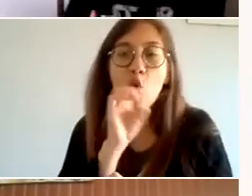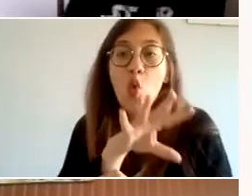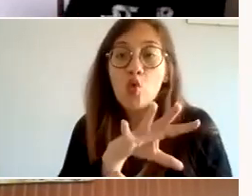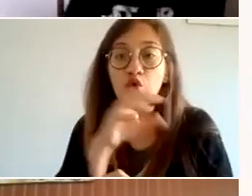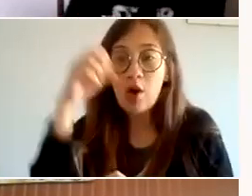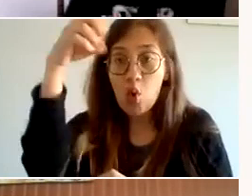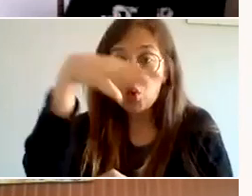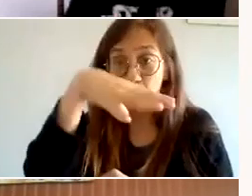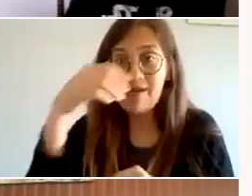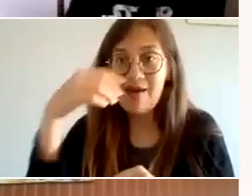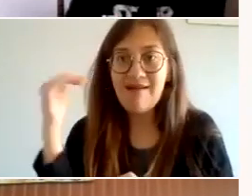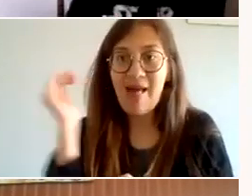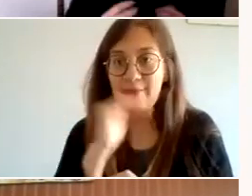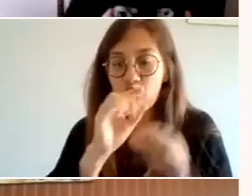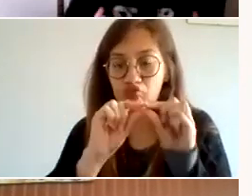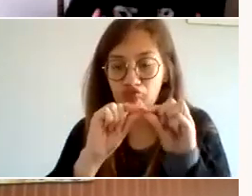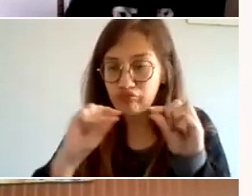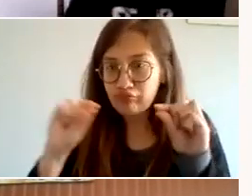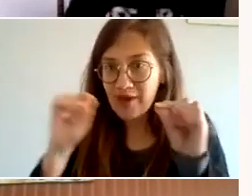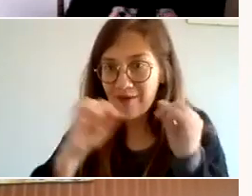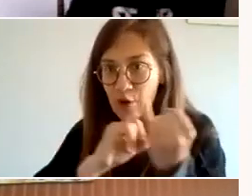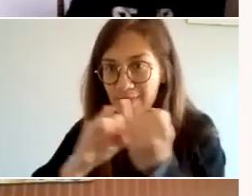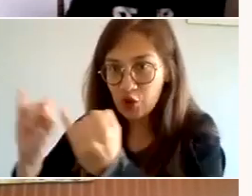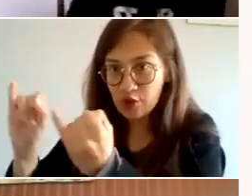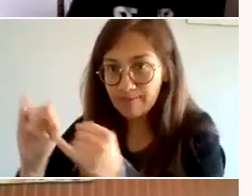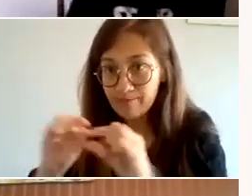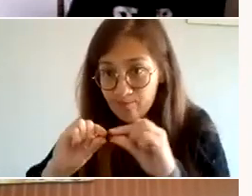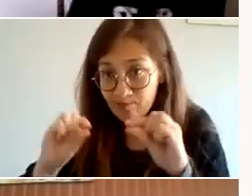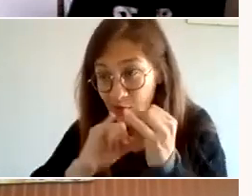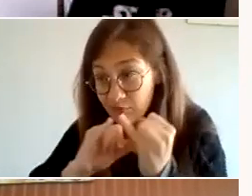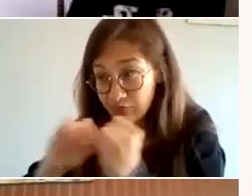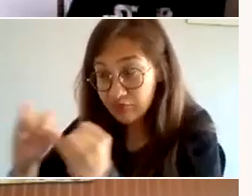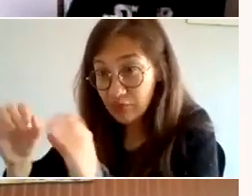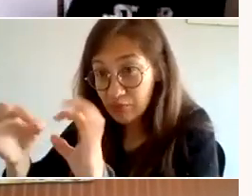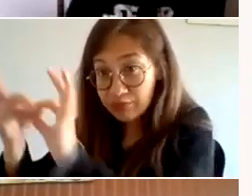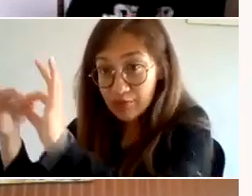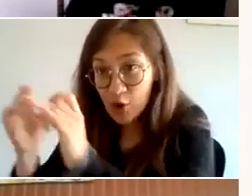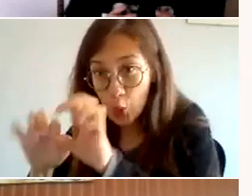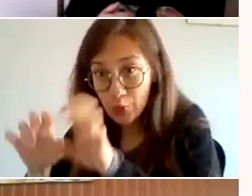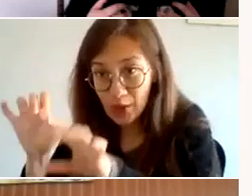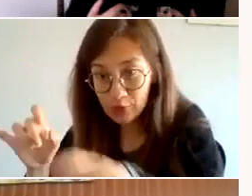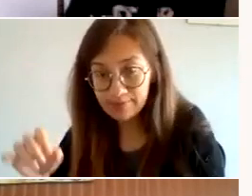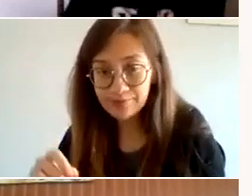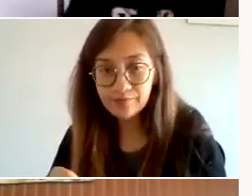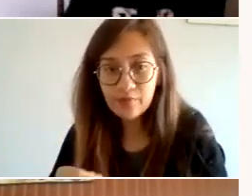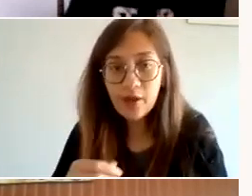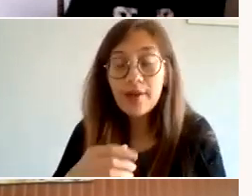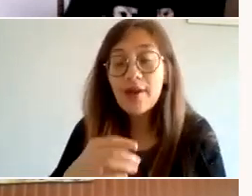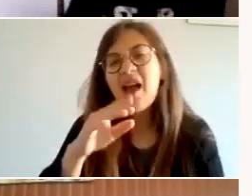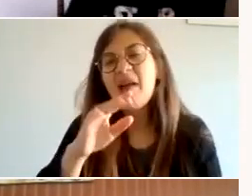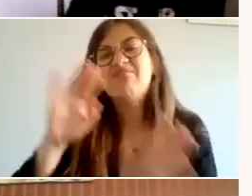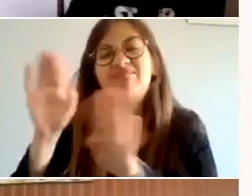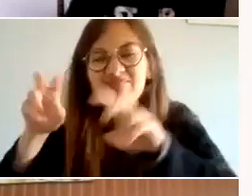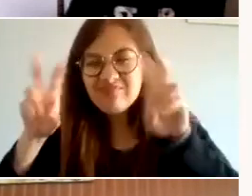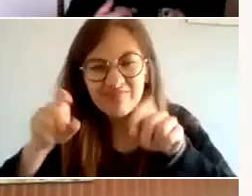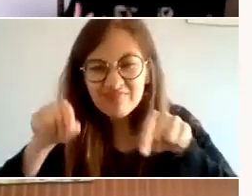de eso, me gustaría que hablemos de la infraestructura, porque quizás es un problema que ustedes se van a enfrentar en el futuro, más de un tema logístico,